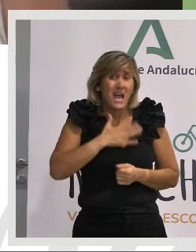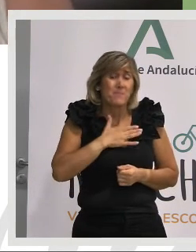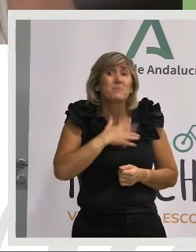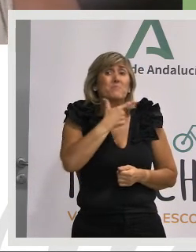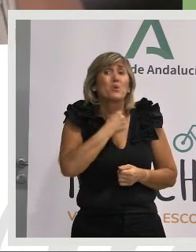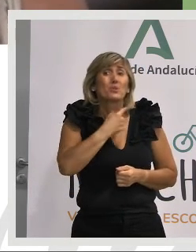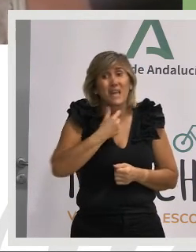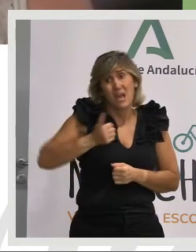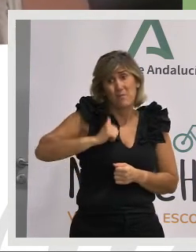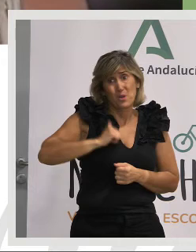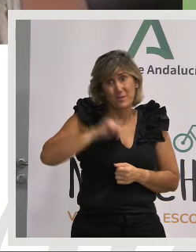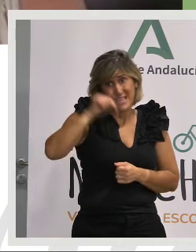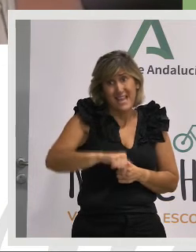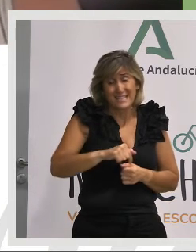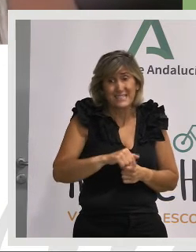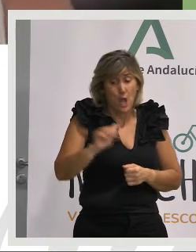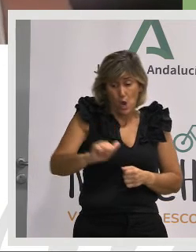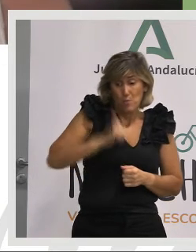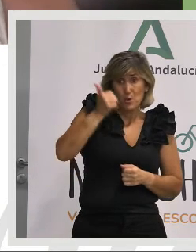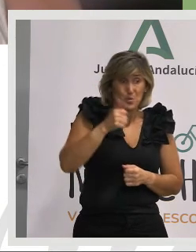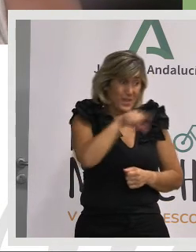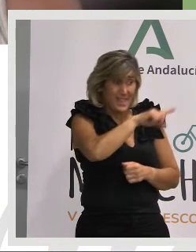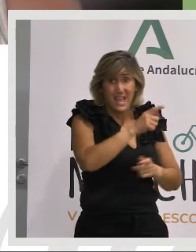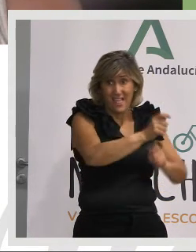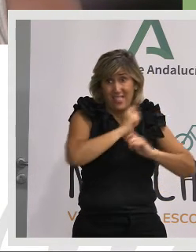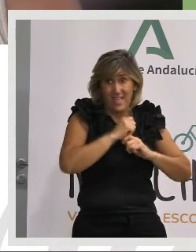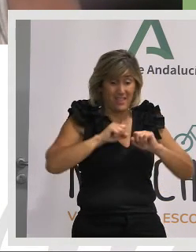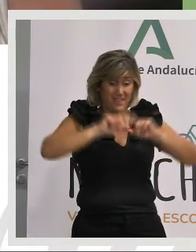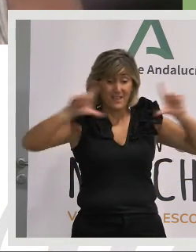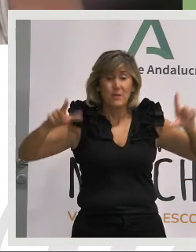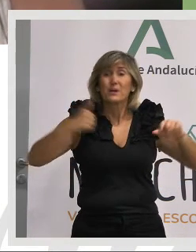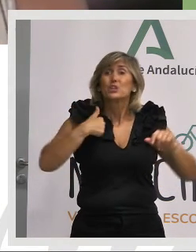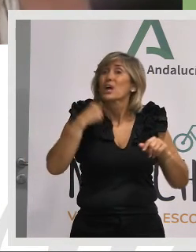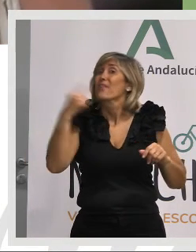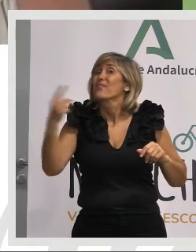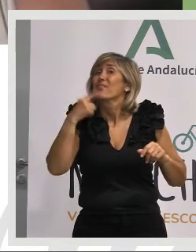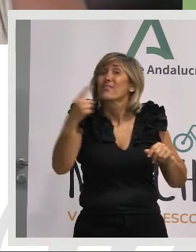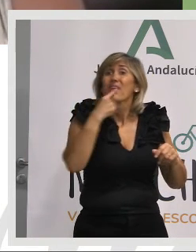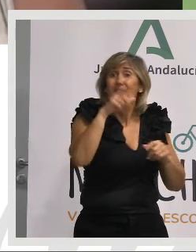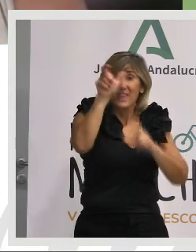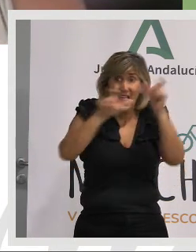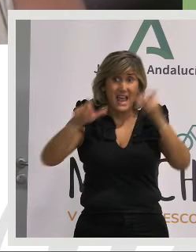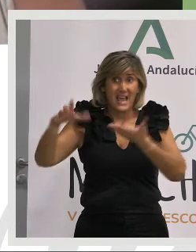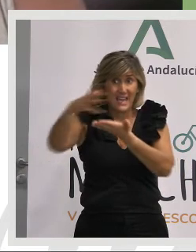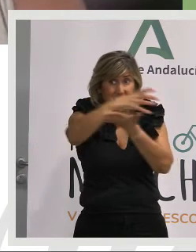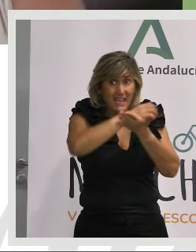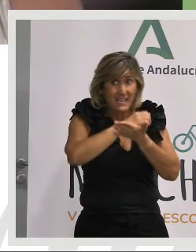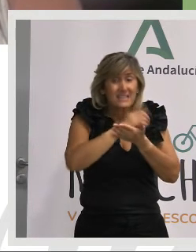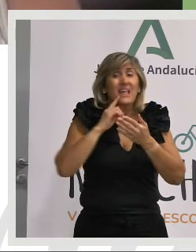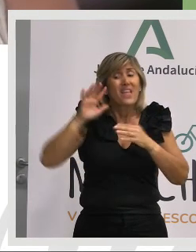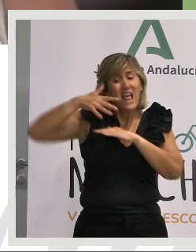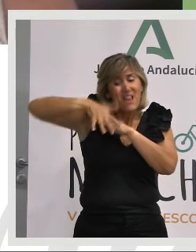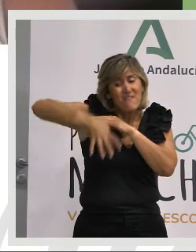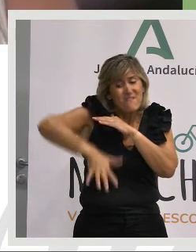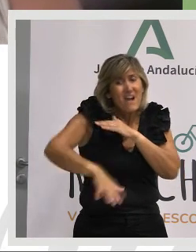gustaría aprovechar esta oportunidad que nos brindáis para pedirle a nuestros vecinos de los Bájares del Valle del Lequín